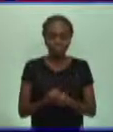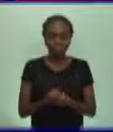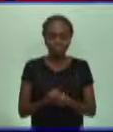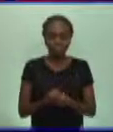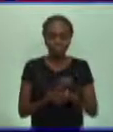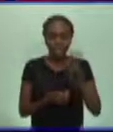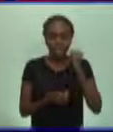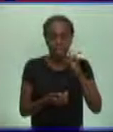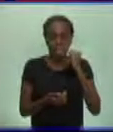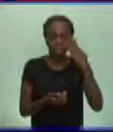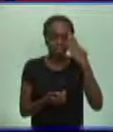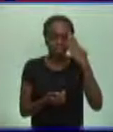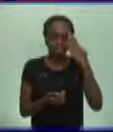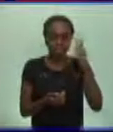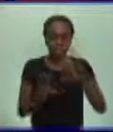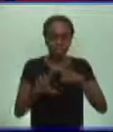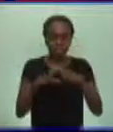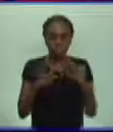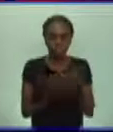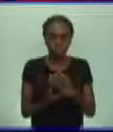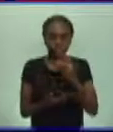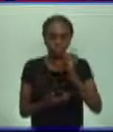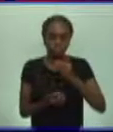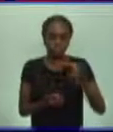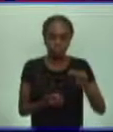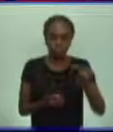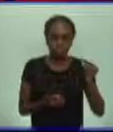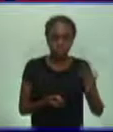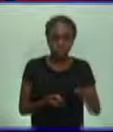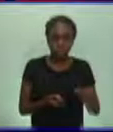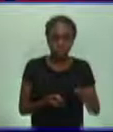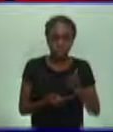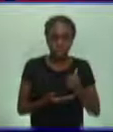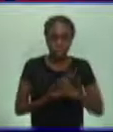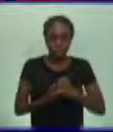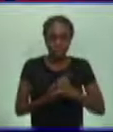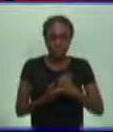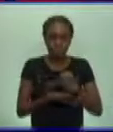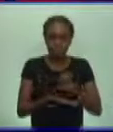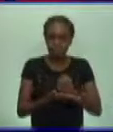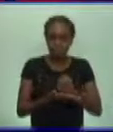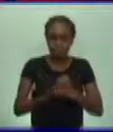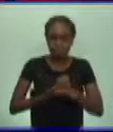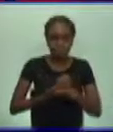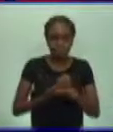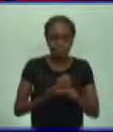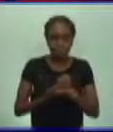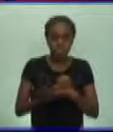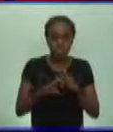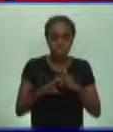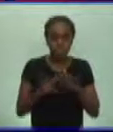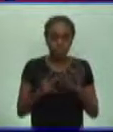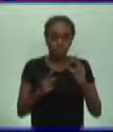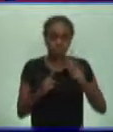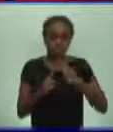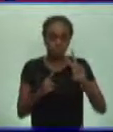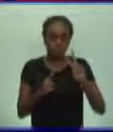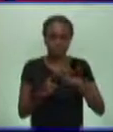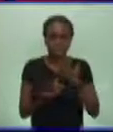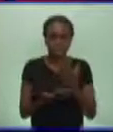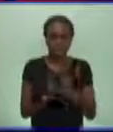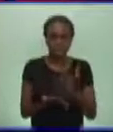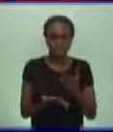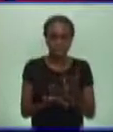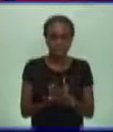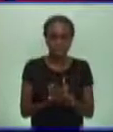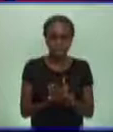queremos agradecer a todas esas personas que de alguna manera han hecho posible nuestros encuentros y sobre todo